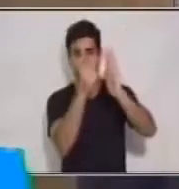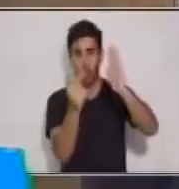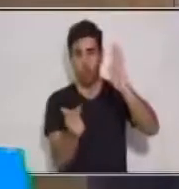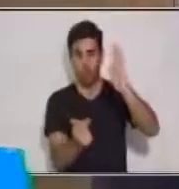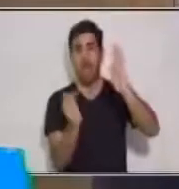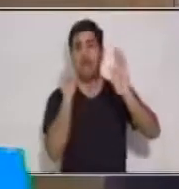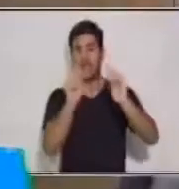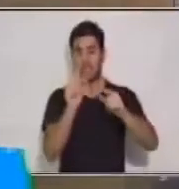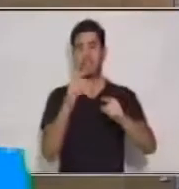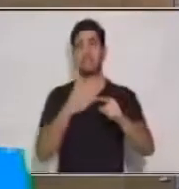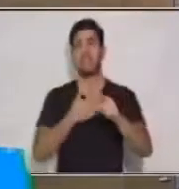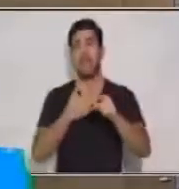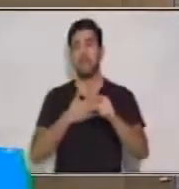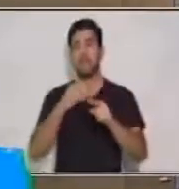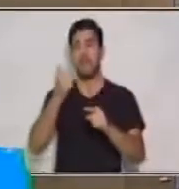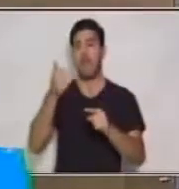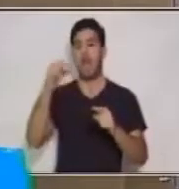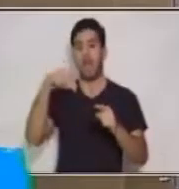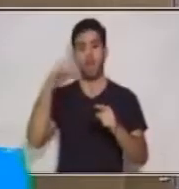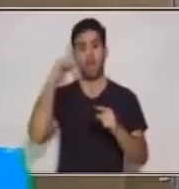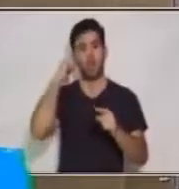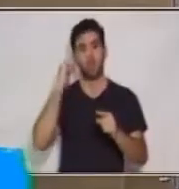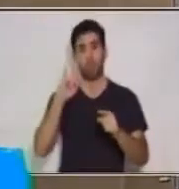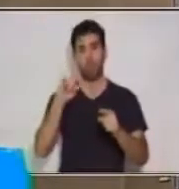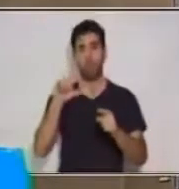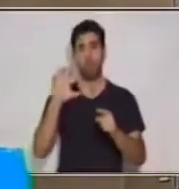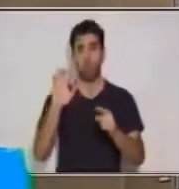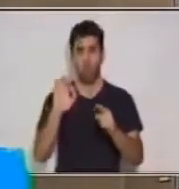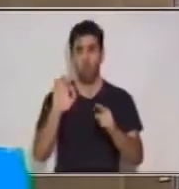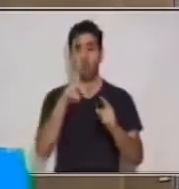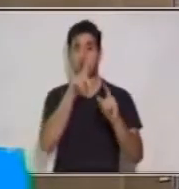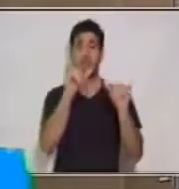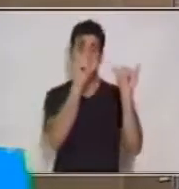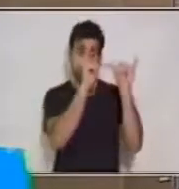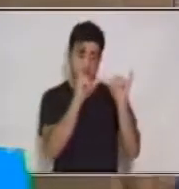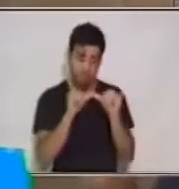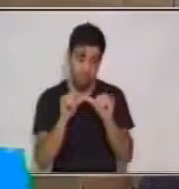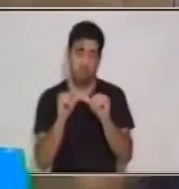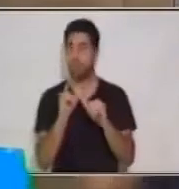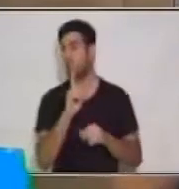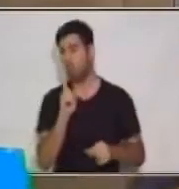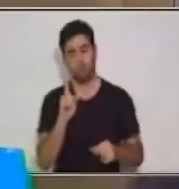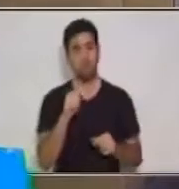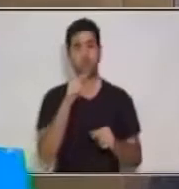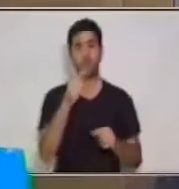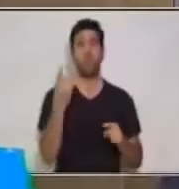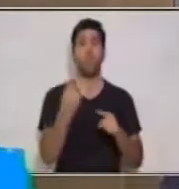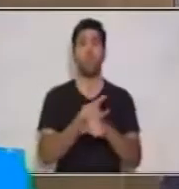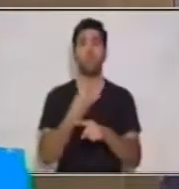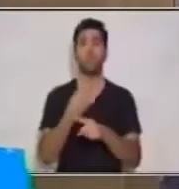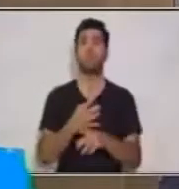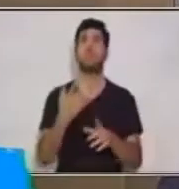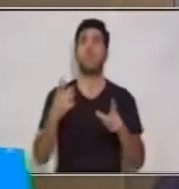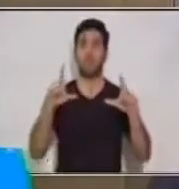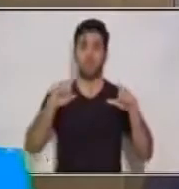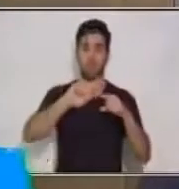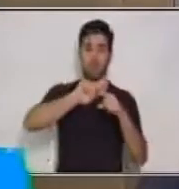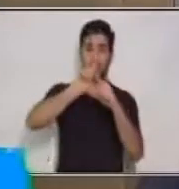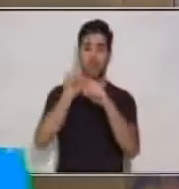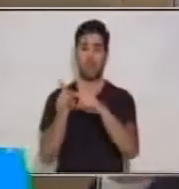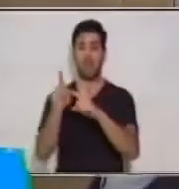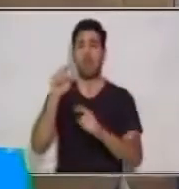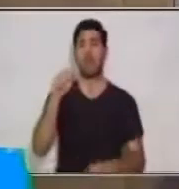entre una y otra, pero esa distancia no se mide de manera lineal. Se utiliza lo que conocemos